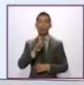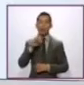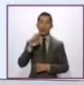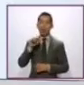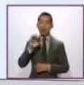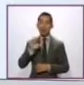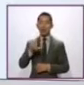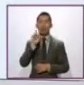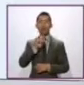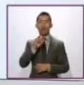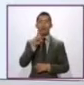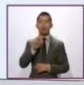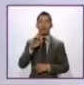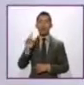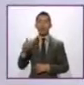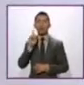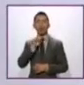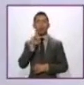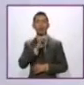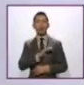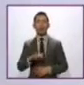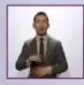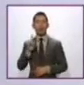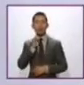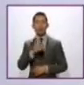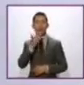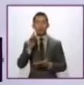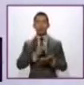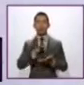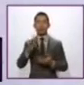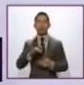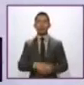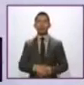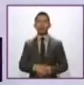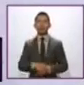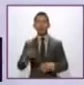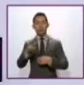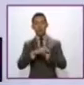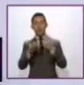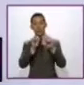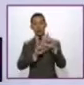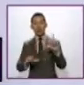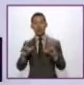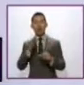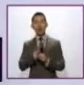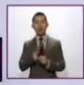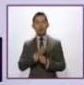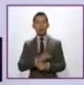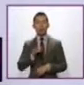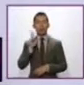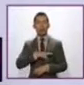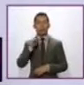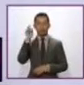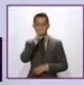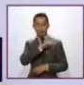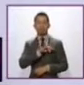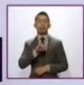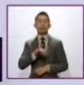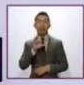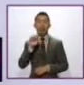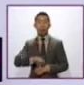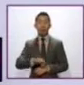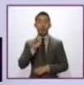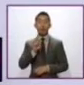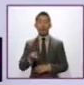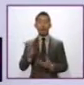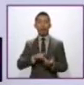la candidata del PRD. Adelante, candidata. Gracias. El país está viviendo momentos difíciles. Hoy más que nunca tengo